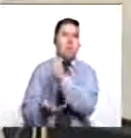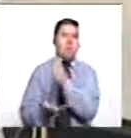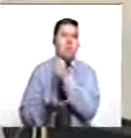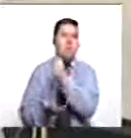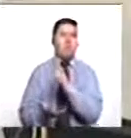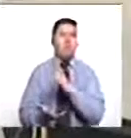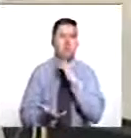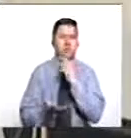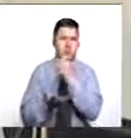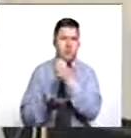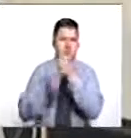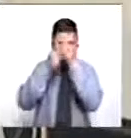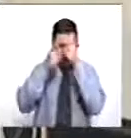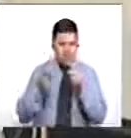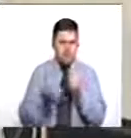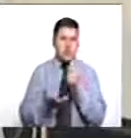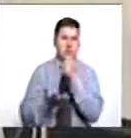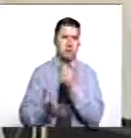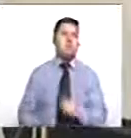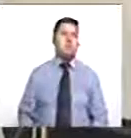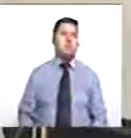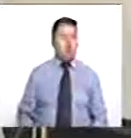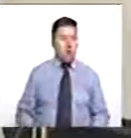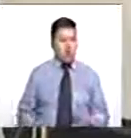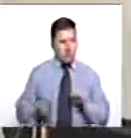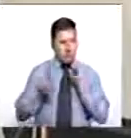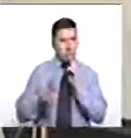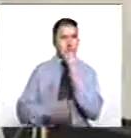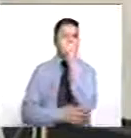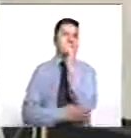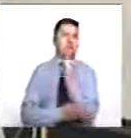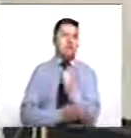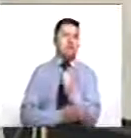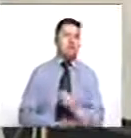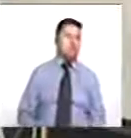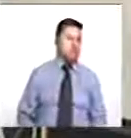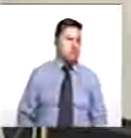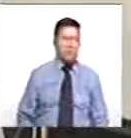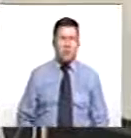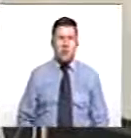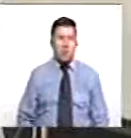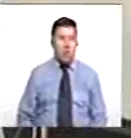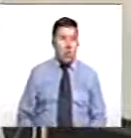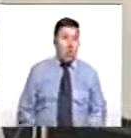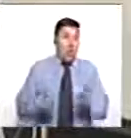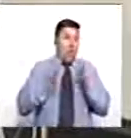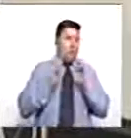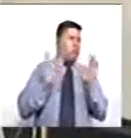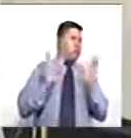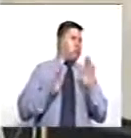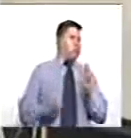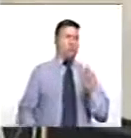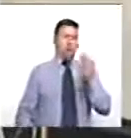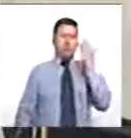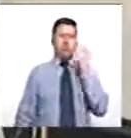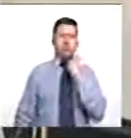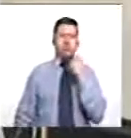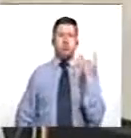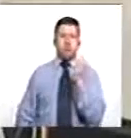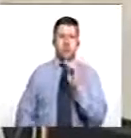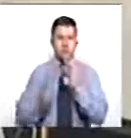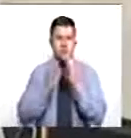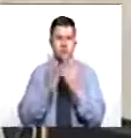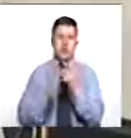llevando del Estado, pues vemos a la crisis que ha llegado. Pero eso no es nuevo. Como lo decía anteriormente la